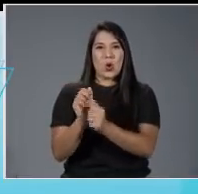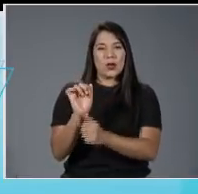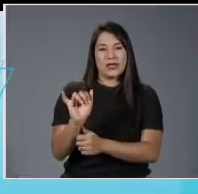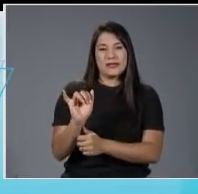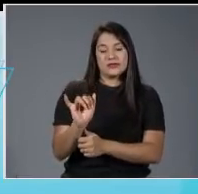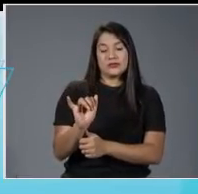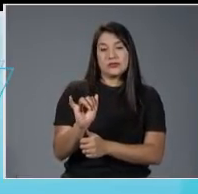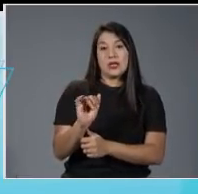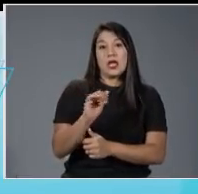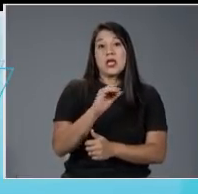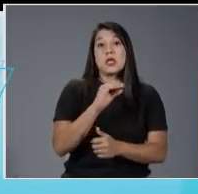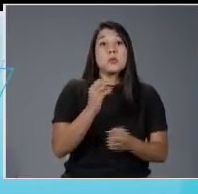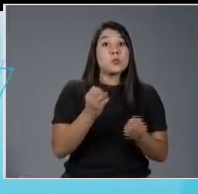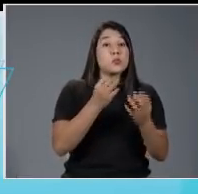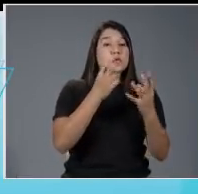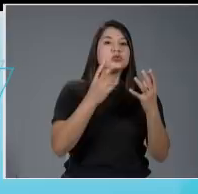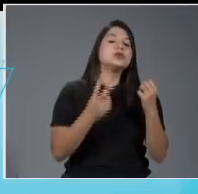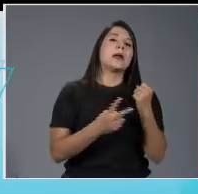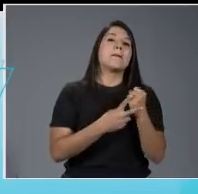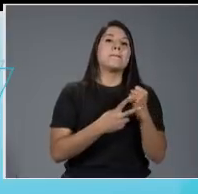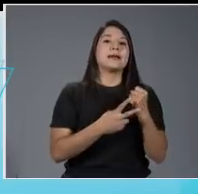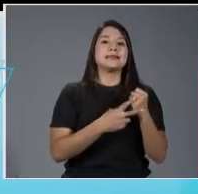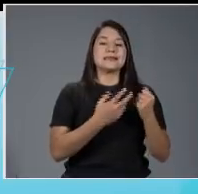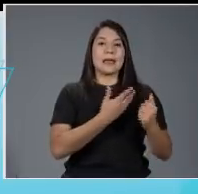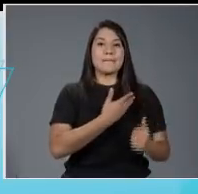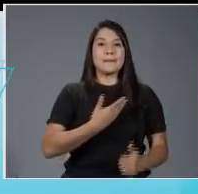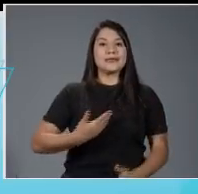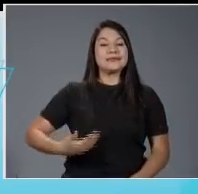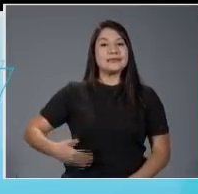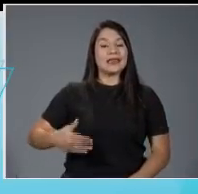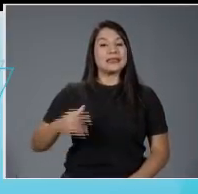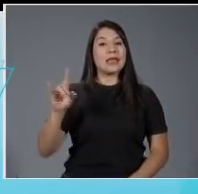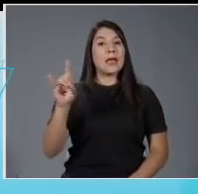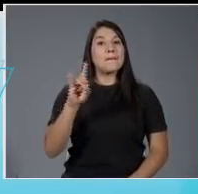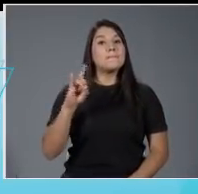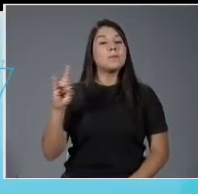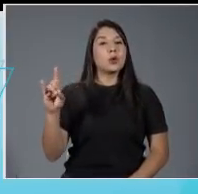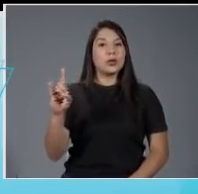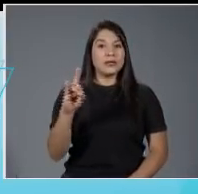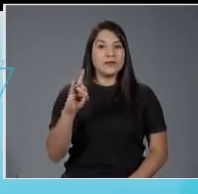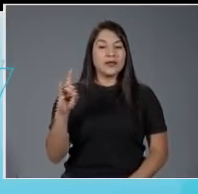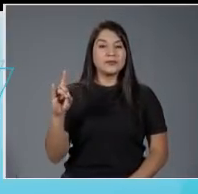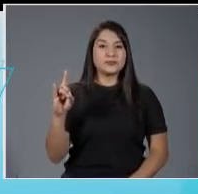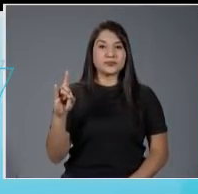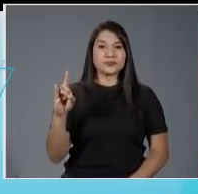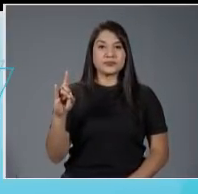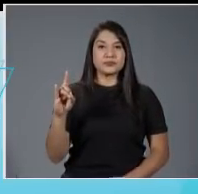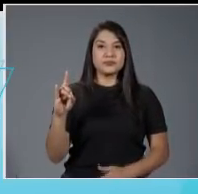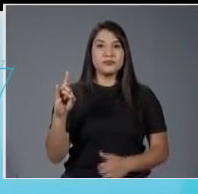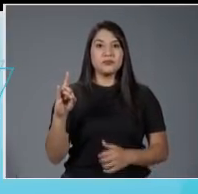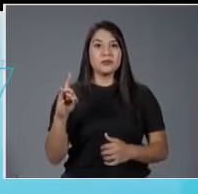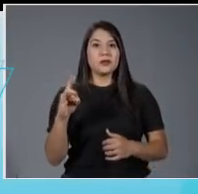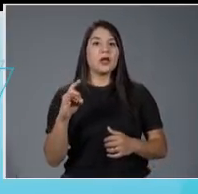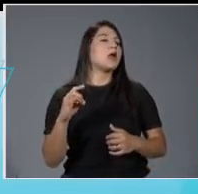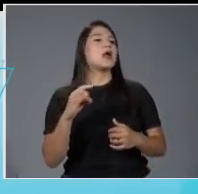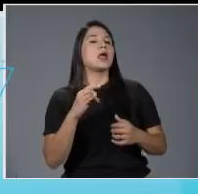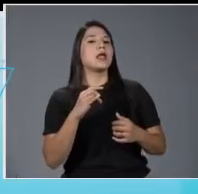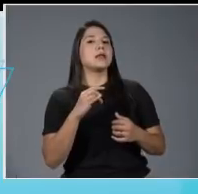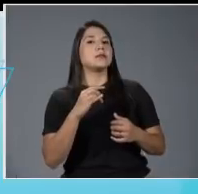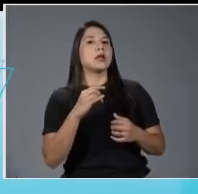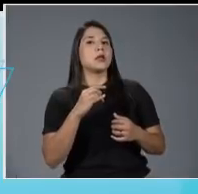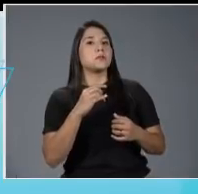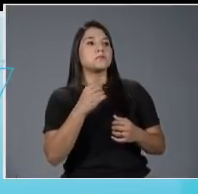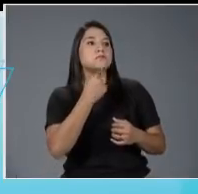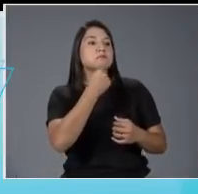que, bueno, en varias ocasiones el presidente boliviano le ha echado piropos a la democracia